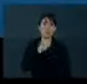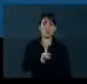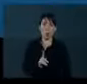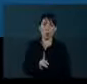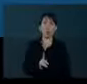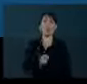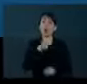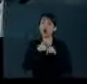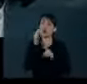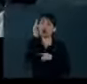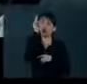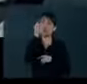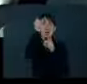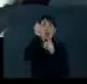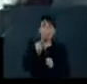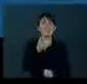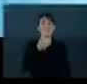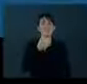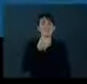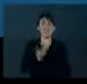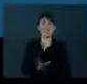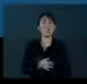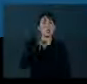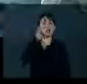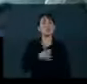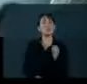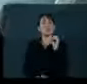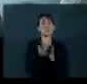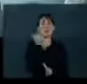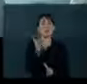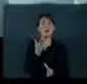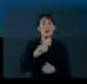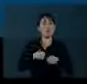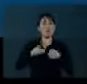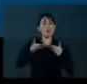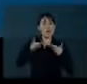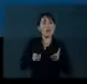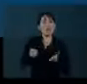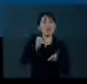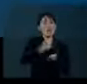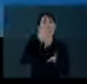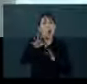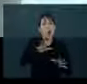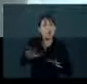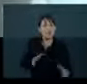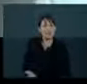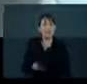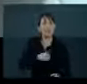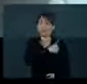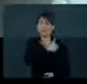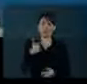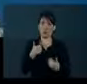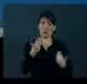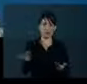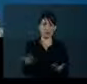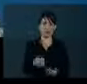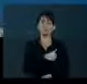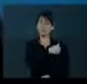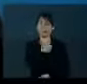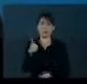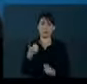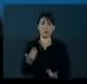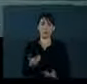No del Chile en que vivimos, sino del Chile en que podríamos vivir. Un Chile nuevo, con ganas de más y mejores cosas. Para